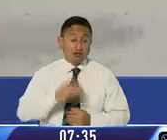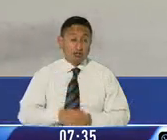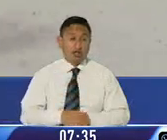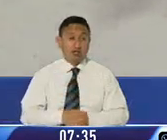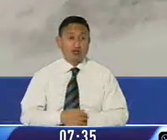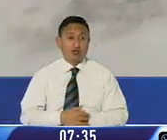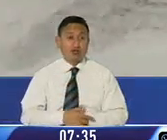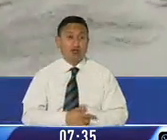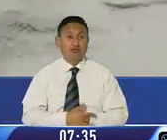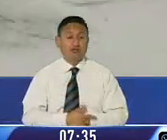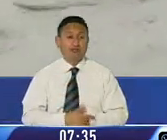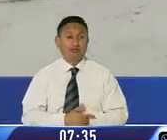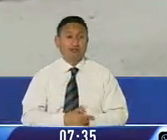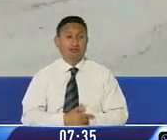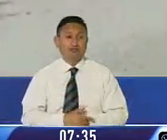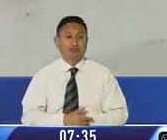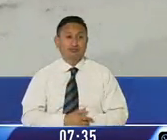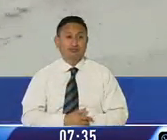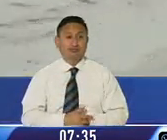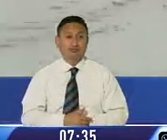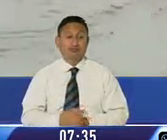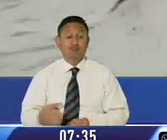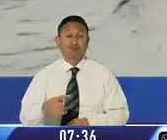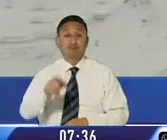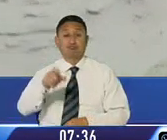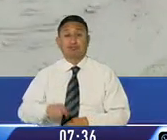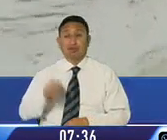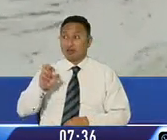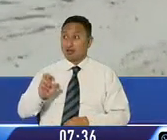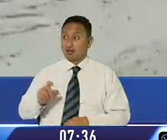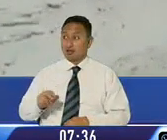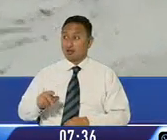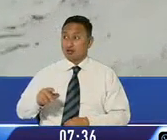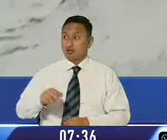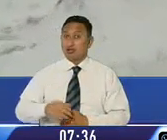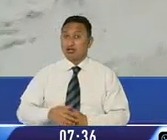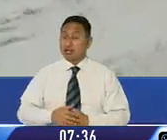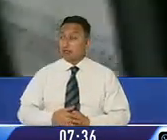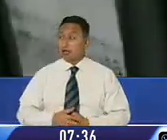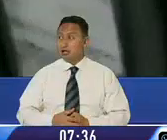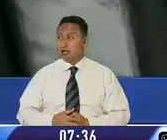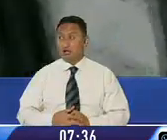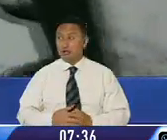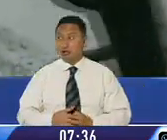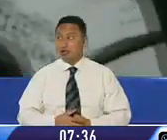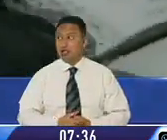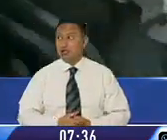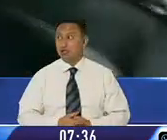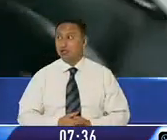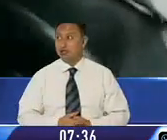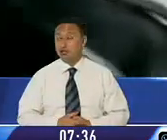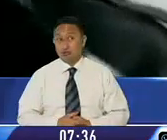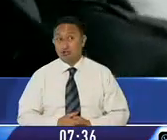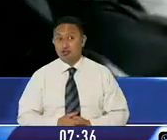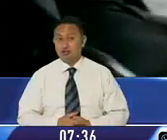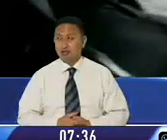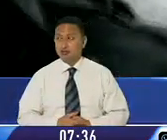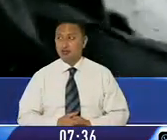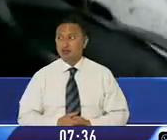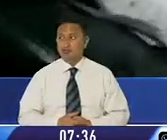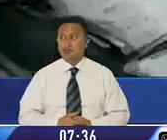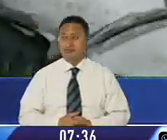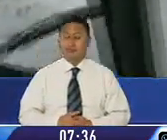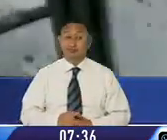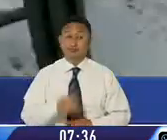El mundo del montañismo está de luto. Desde el domingo varios alpinistas no han dejado de pensar en